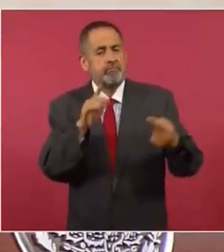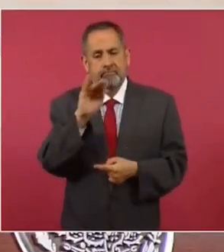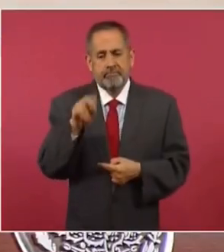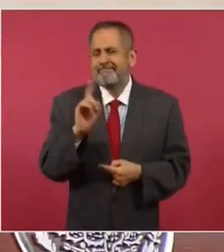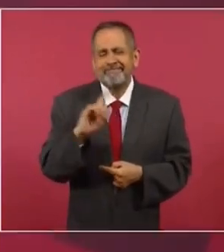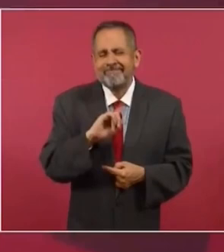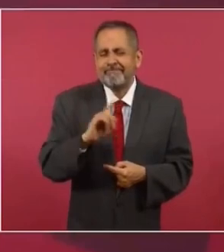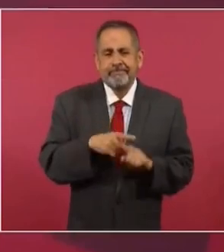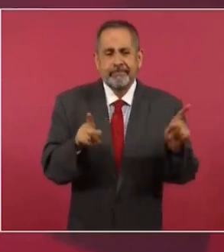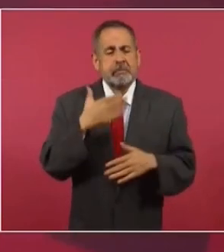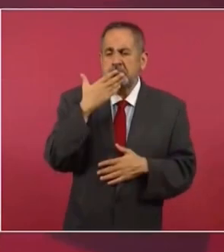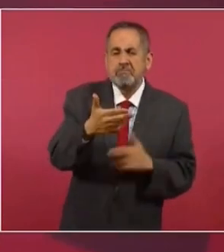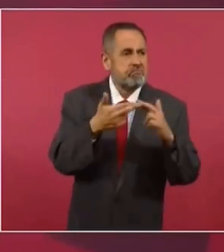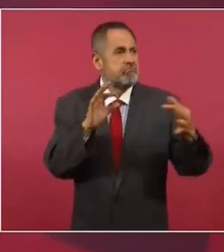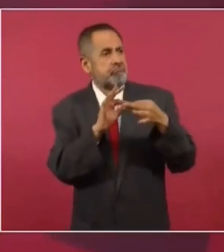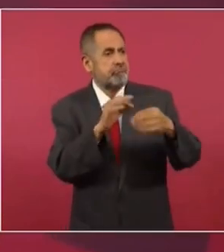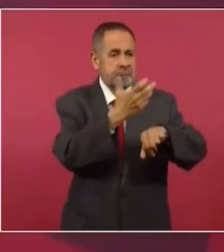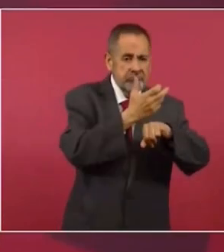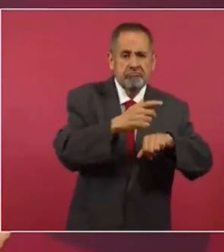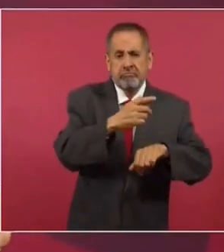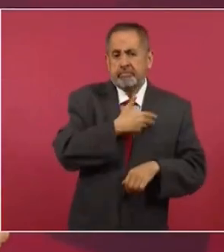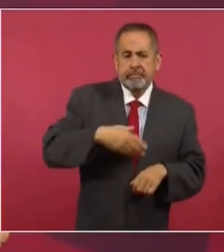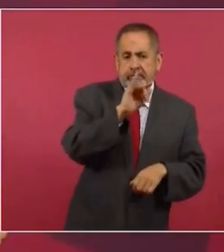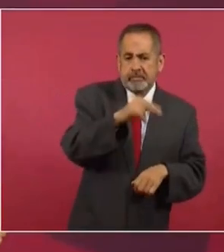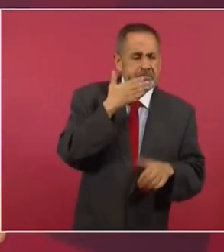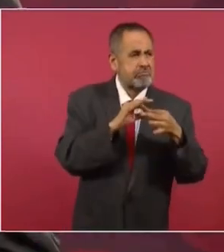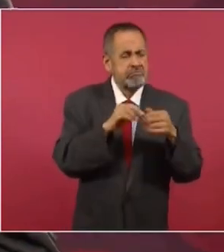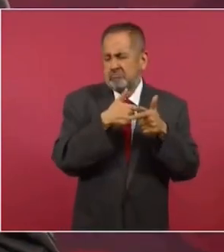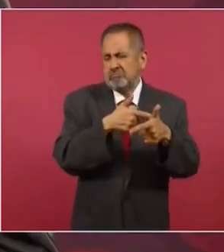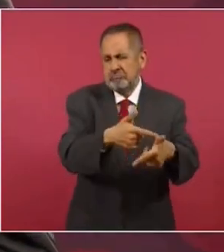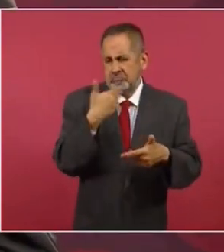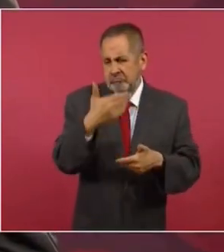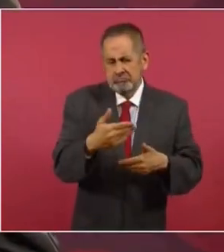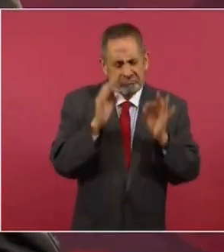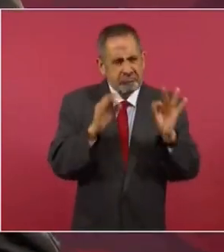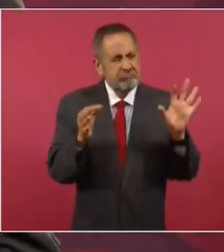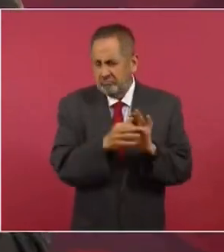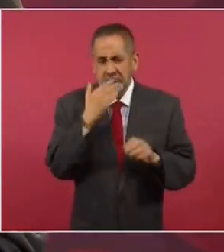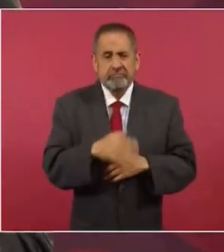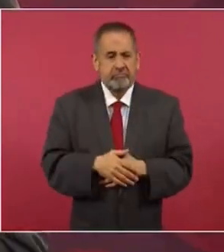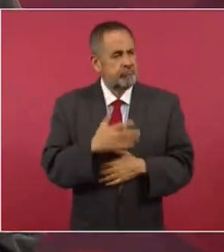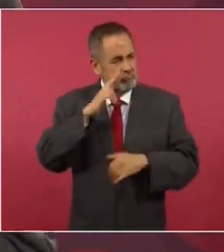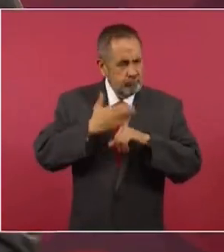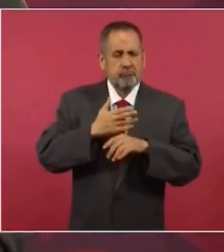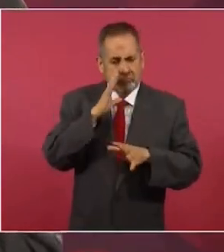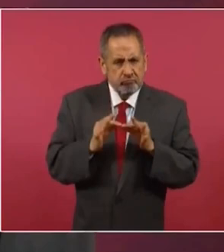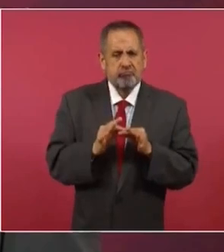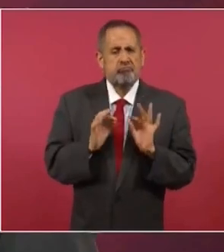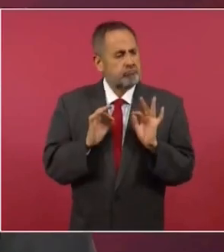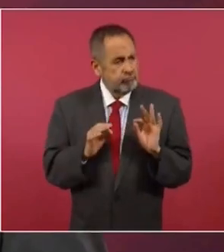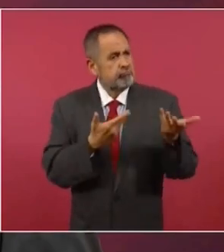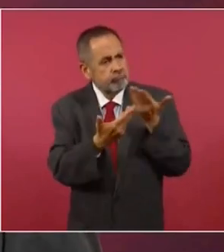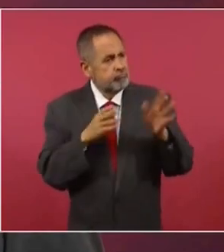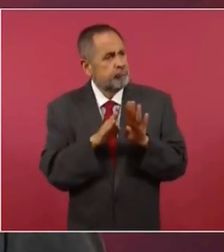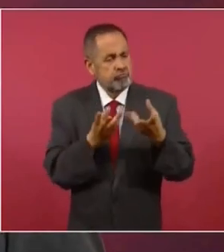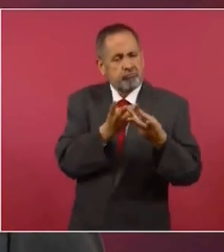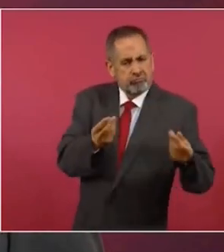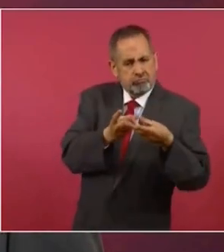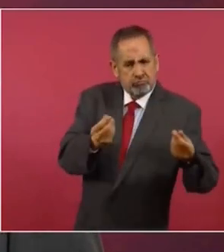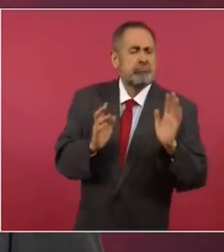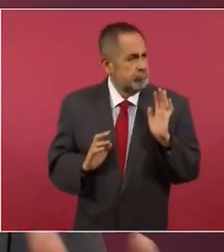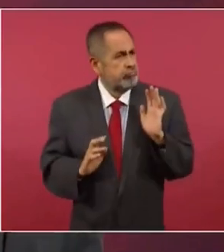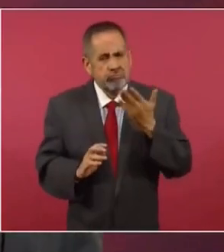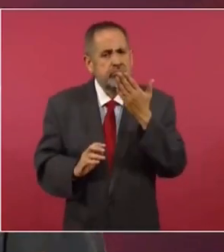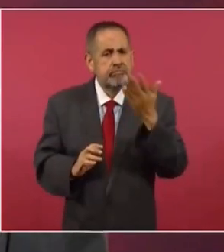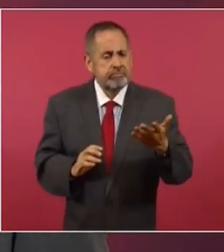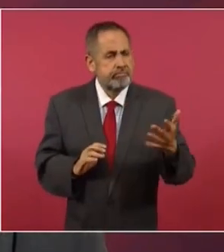gobierno de Estados Unidos. Es muy buena la relación con el presidente Biden. Y va a seguir siendo buena, seria, responsable, buscando soluciones.